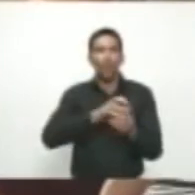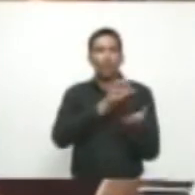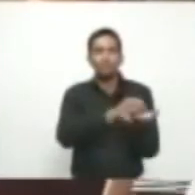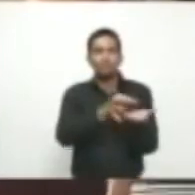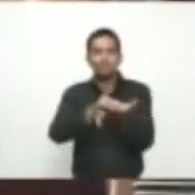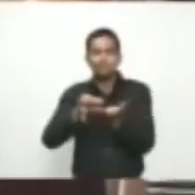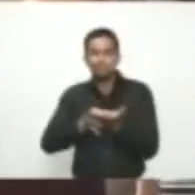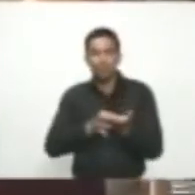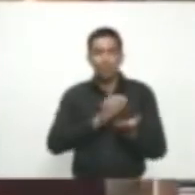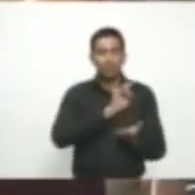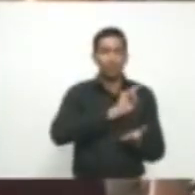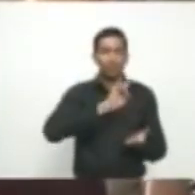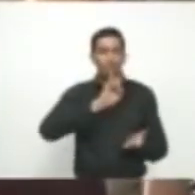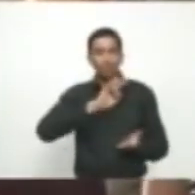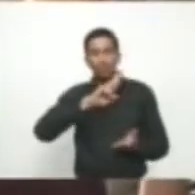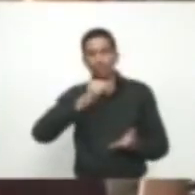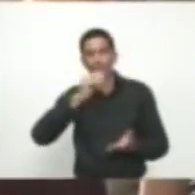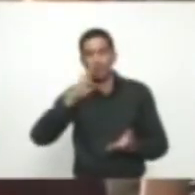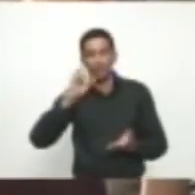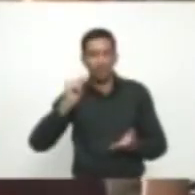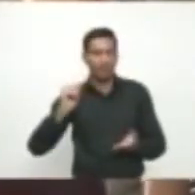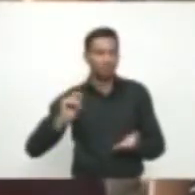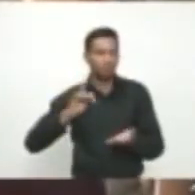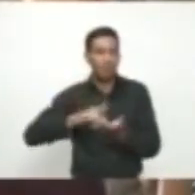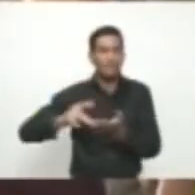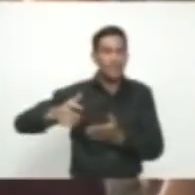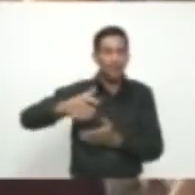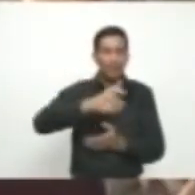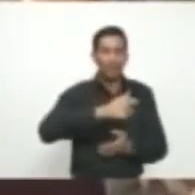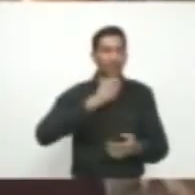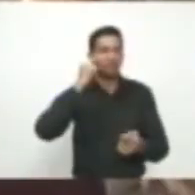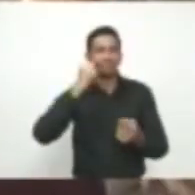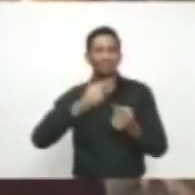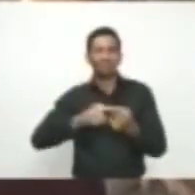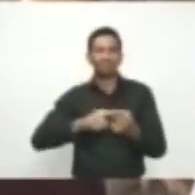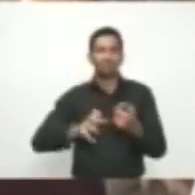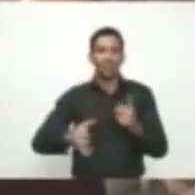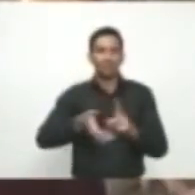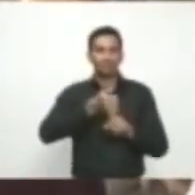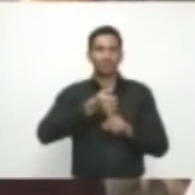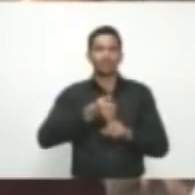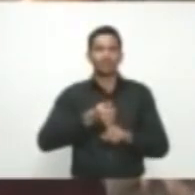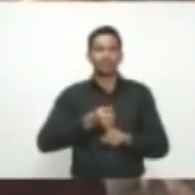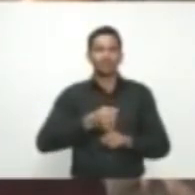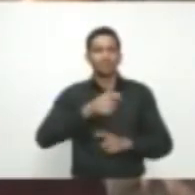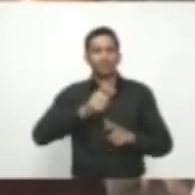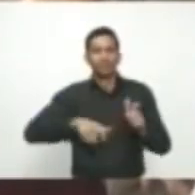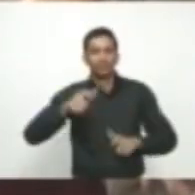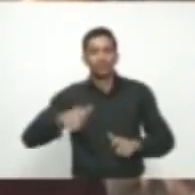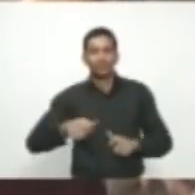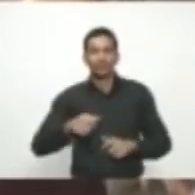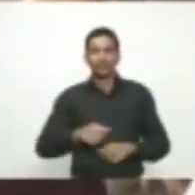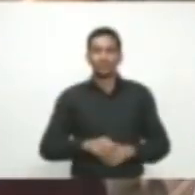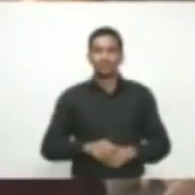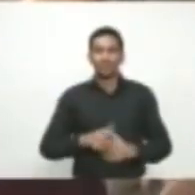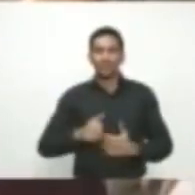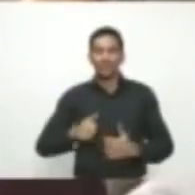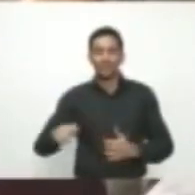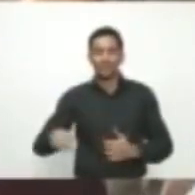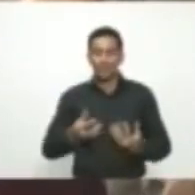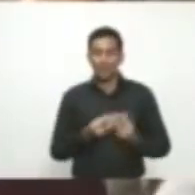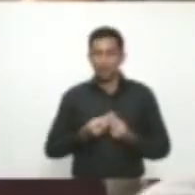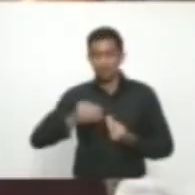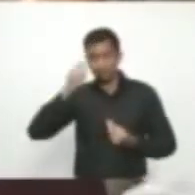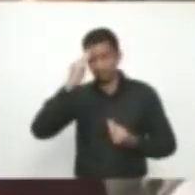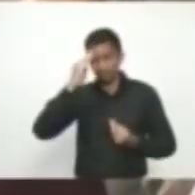distantes de Urabá, lo que tratarían de buscar son dos objetivos. El primero es sacar presión de la fuerza pública